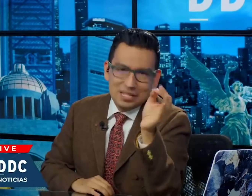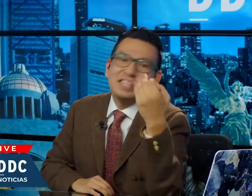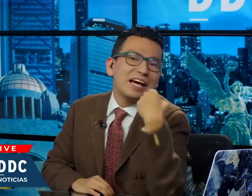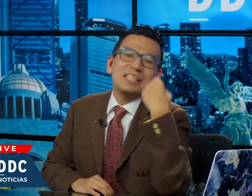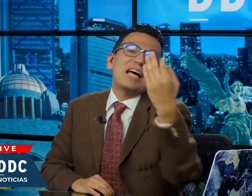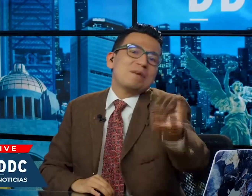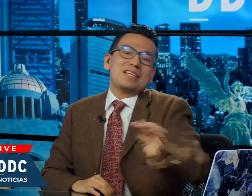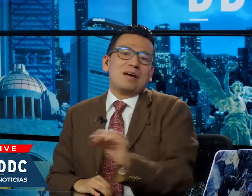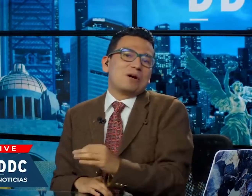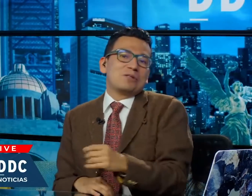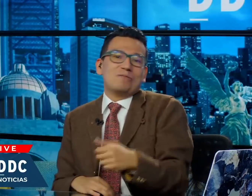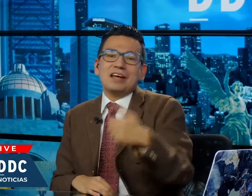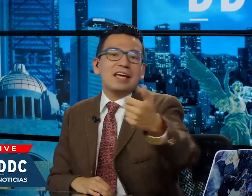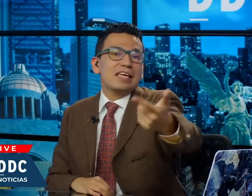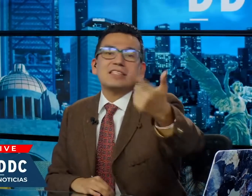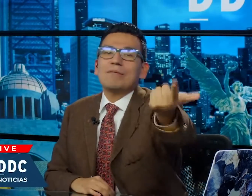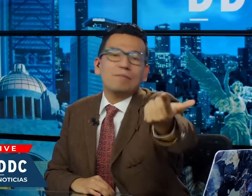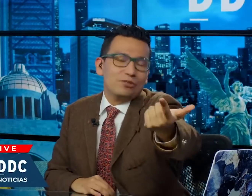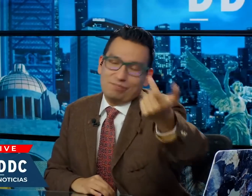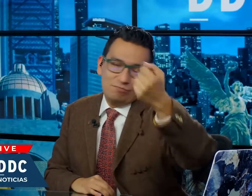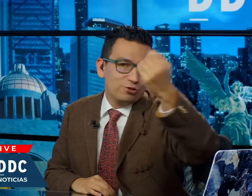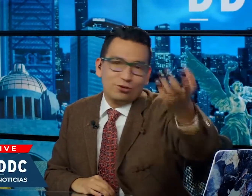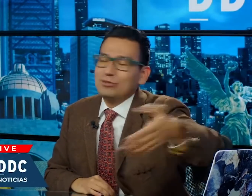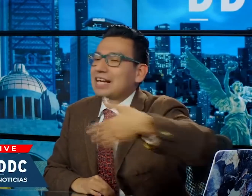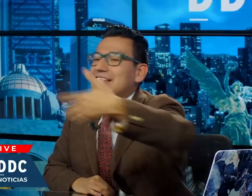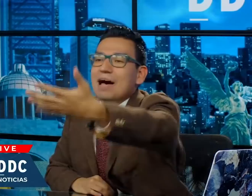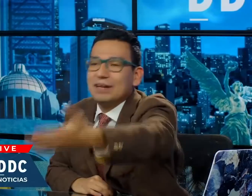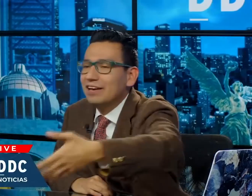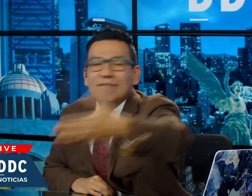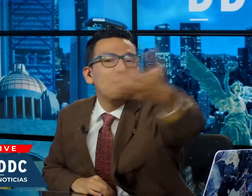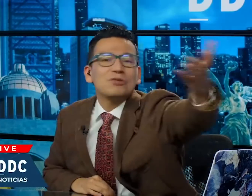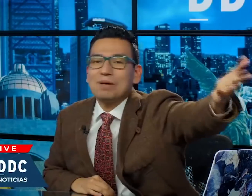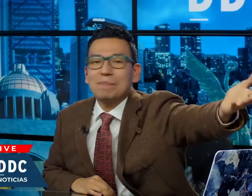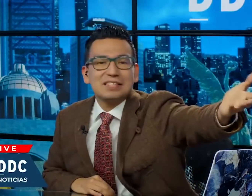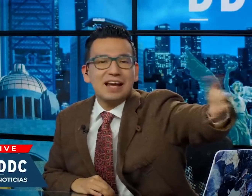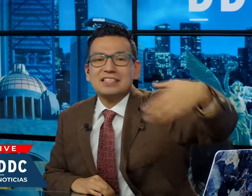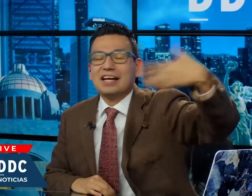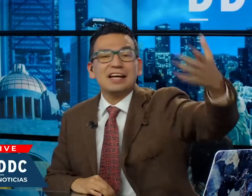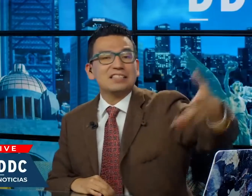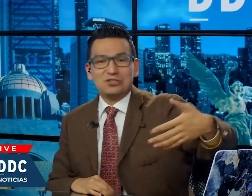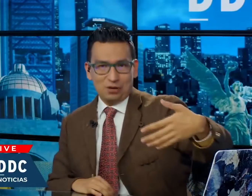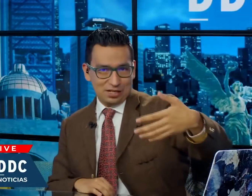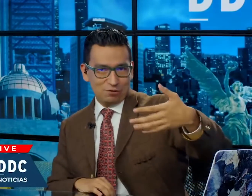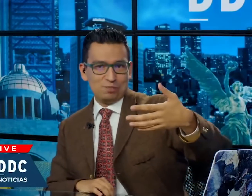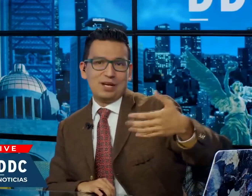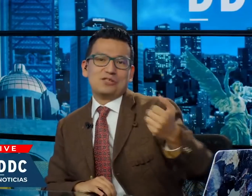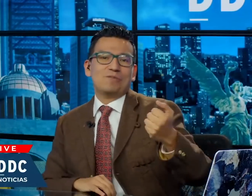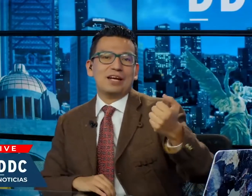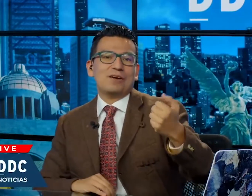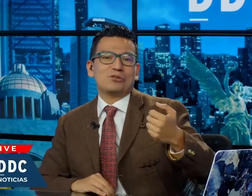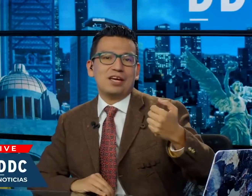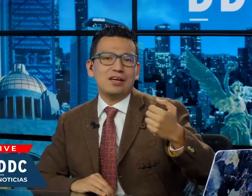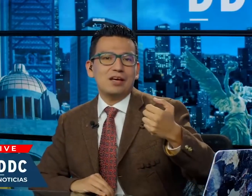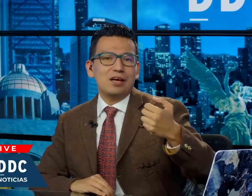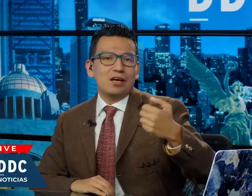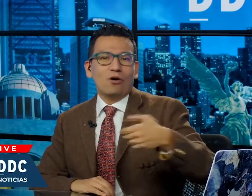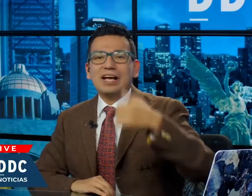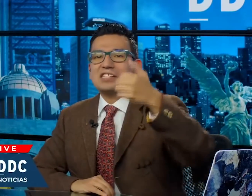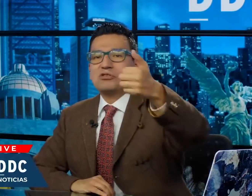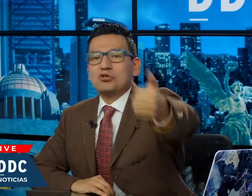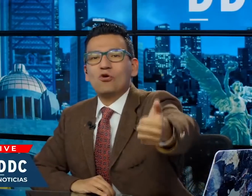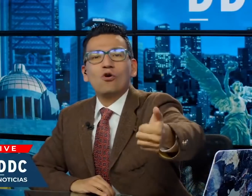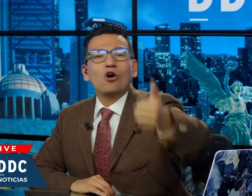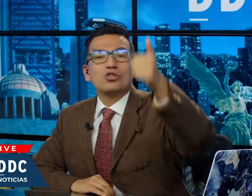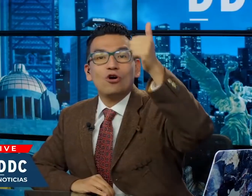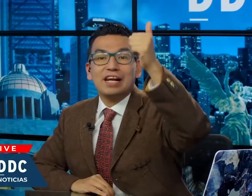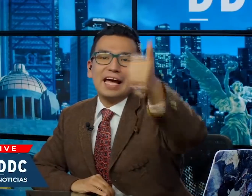mira, y nada más déjame continuar. Y ya sabemos, muchos ya saben, vamos a empezar a sacar estas teorías de conspiración, María José, ¿no?